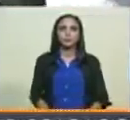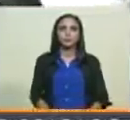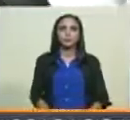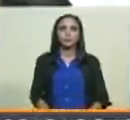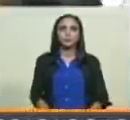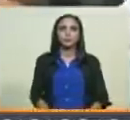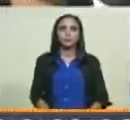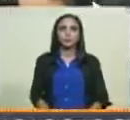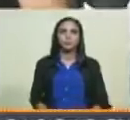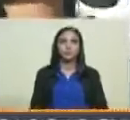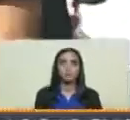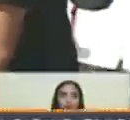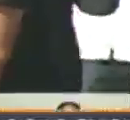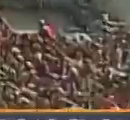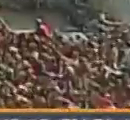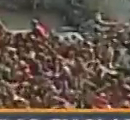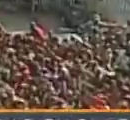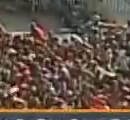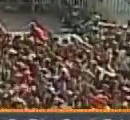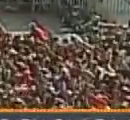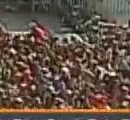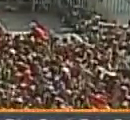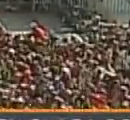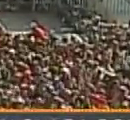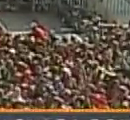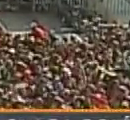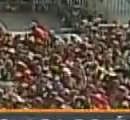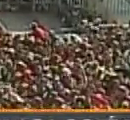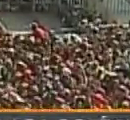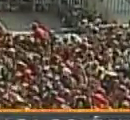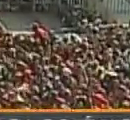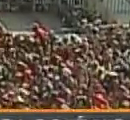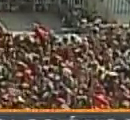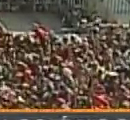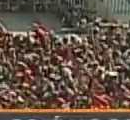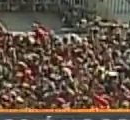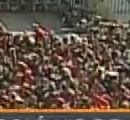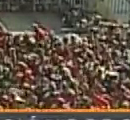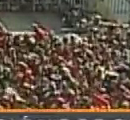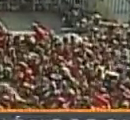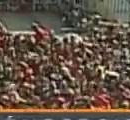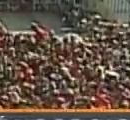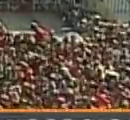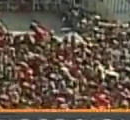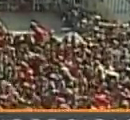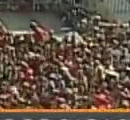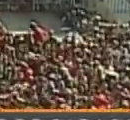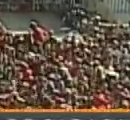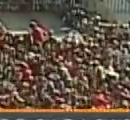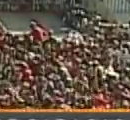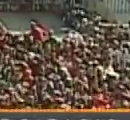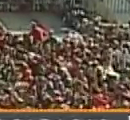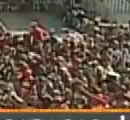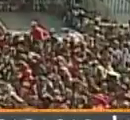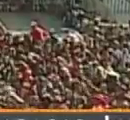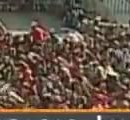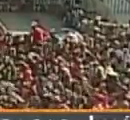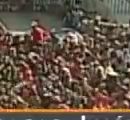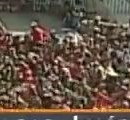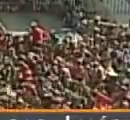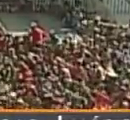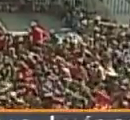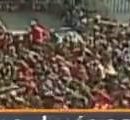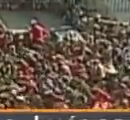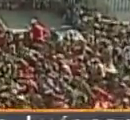Llenazo total en la avenida Cuatricentenario de Maracaibo, en el estado Zulia, recibe a esta hora